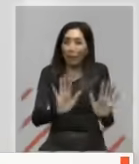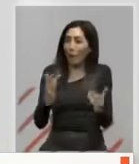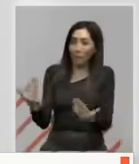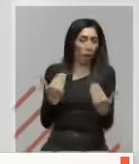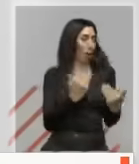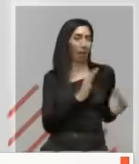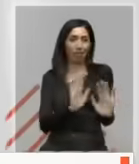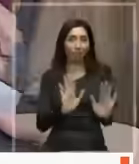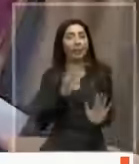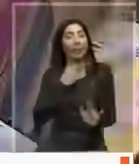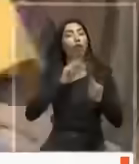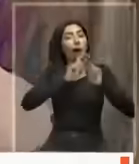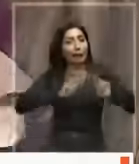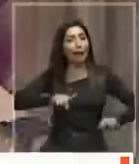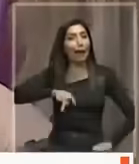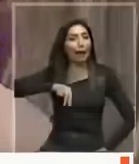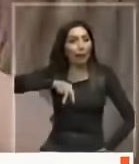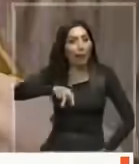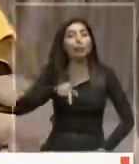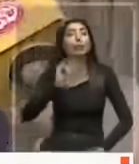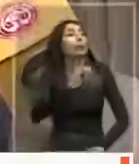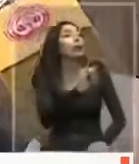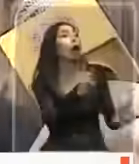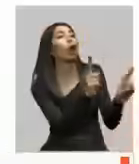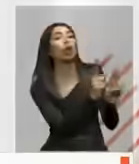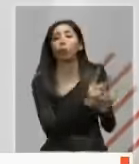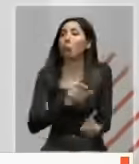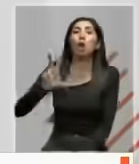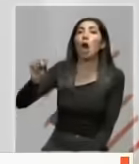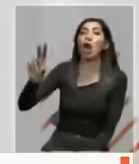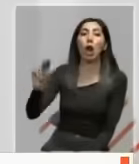Yo quiero caminar tranquila. Sí, pero muy cortito. No, es que me iba.